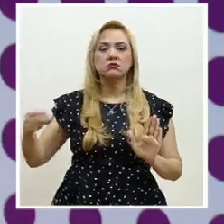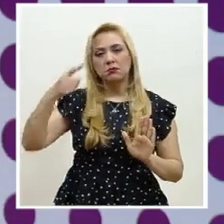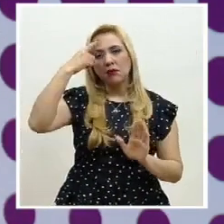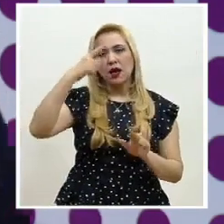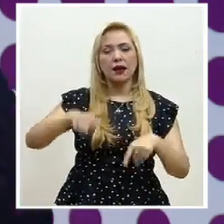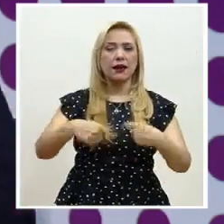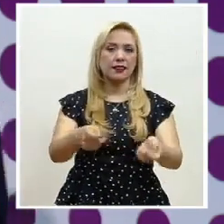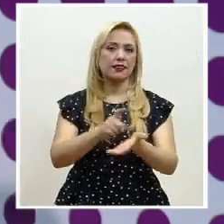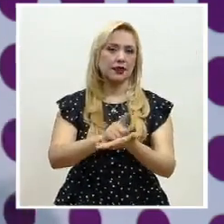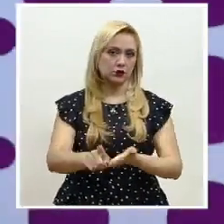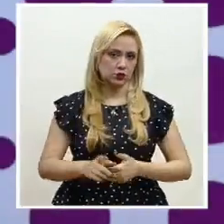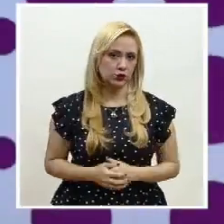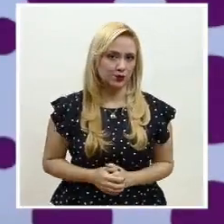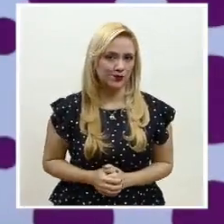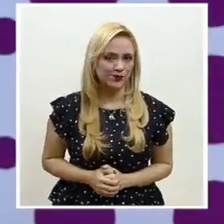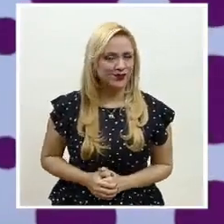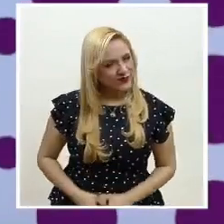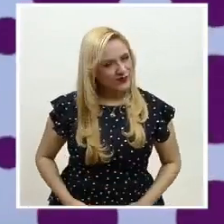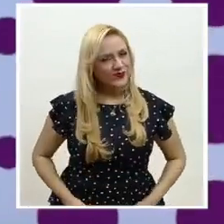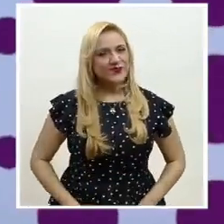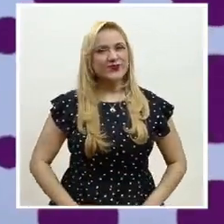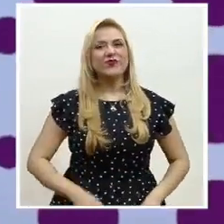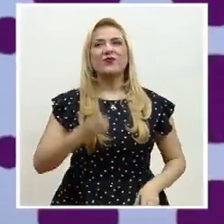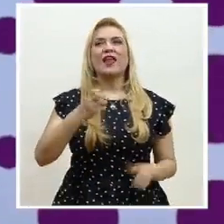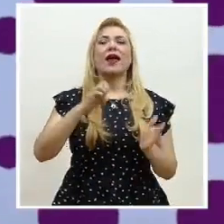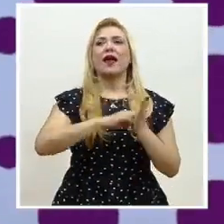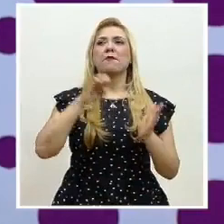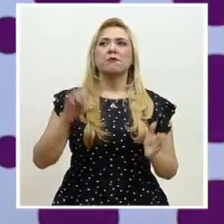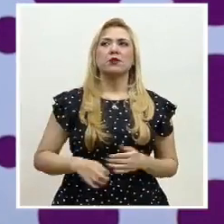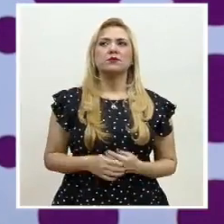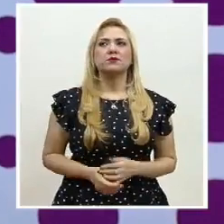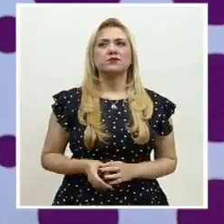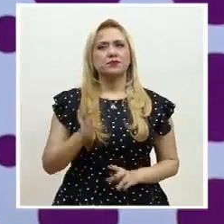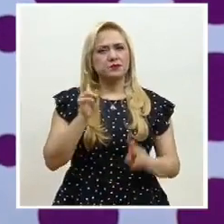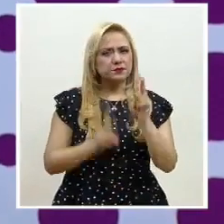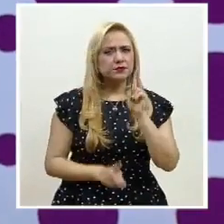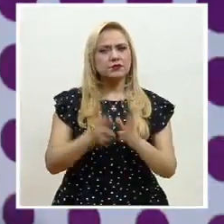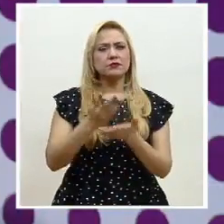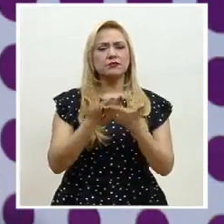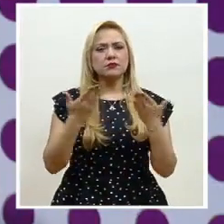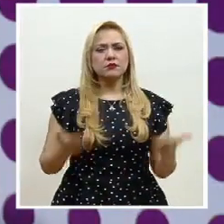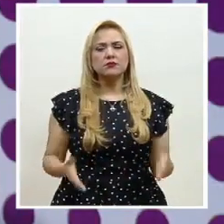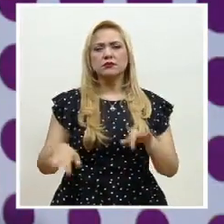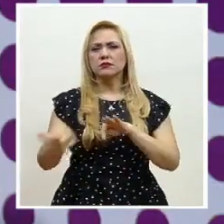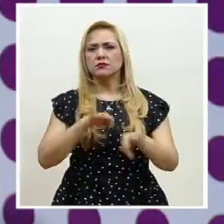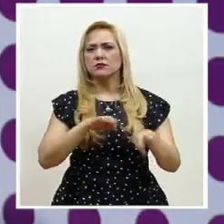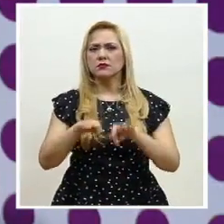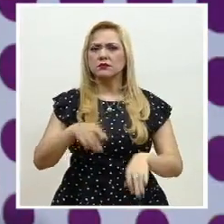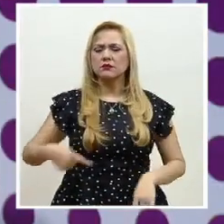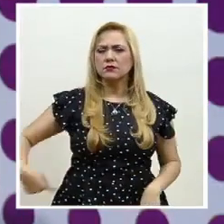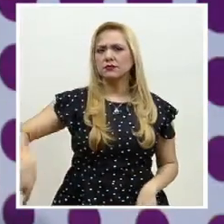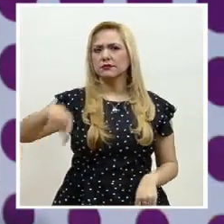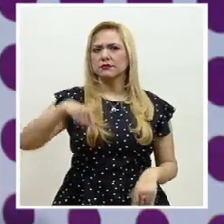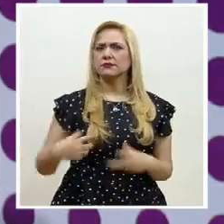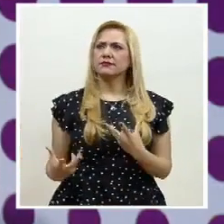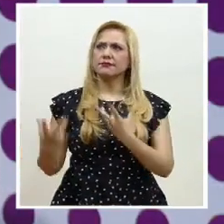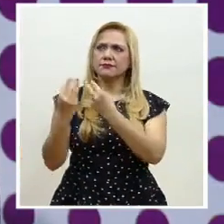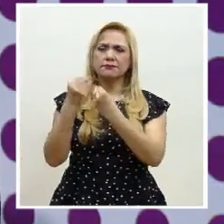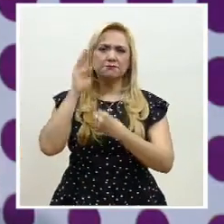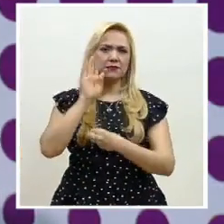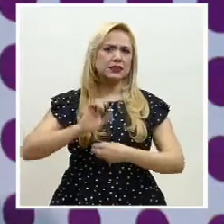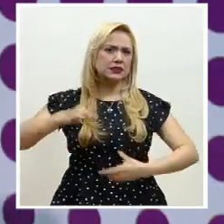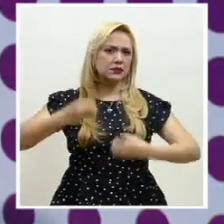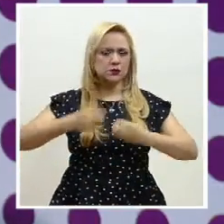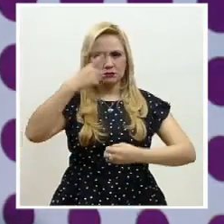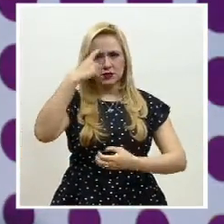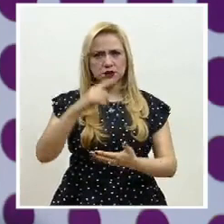de la primera sala. Destaca, por ejemplo, y platicando un poquito ahora sobre la labor de los secretarios, estoy cuenta porque ya